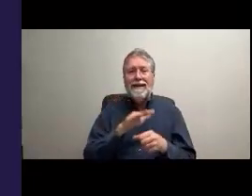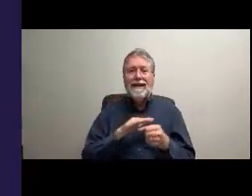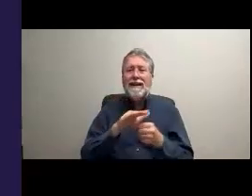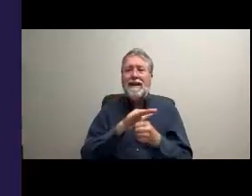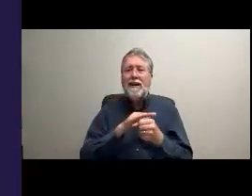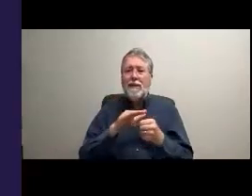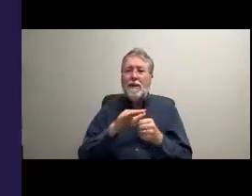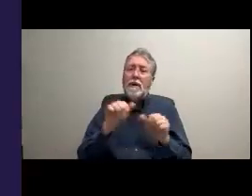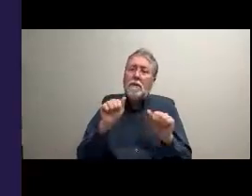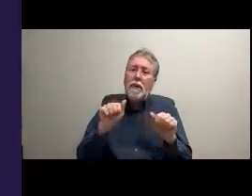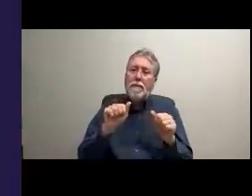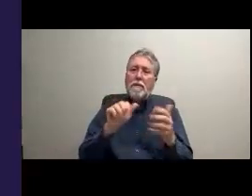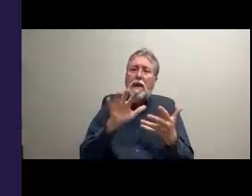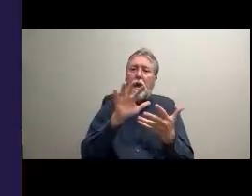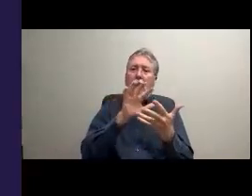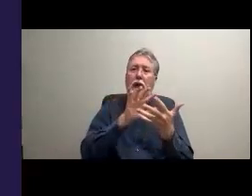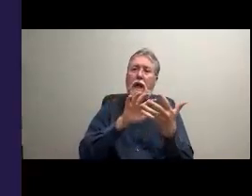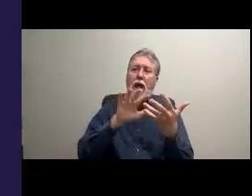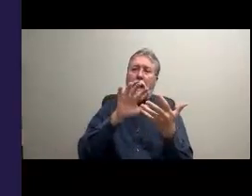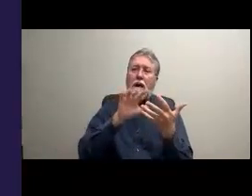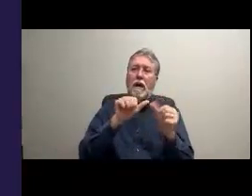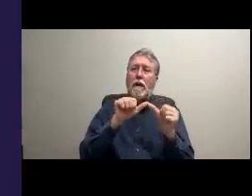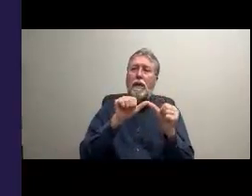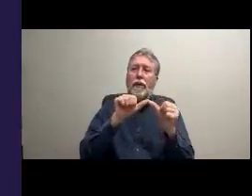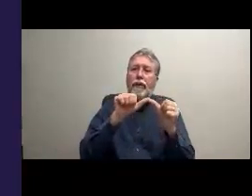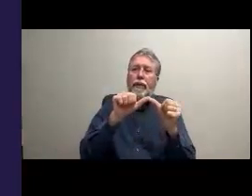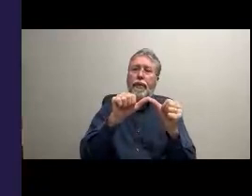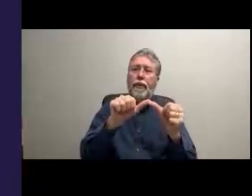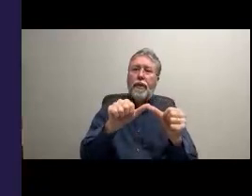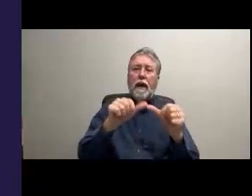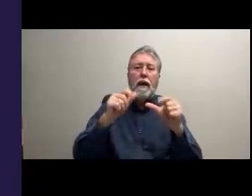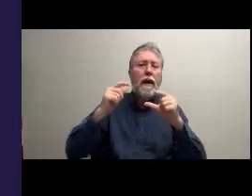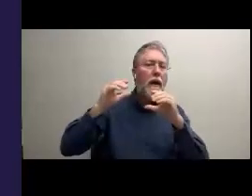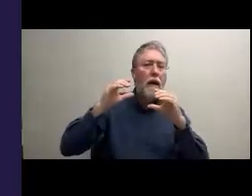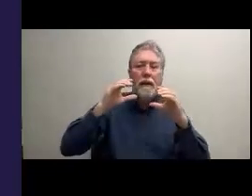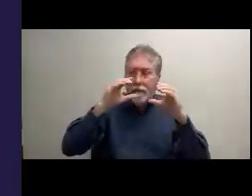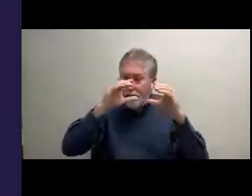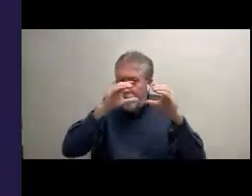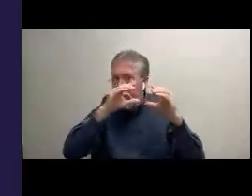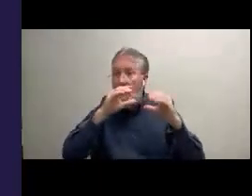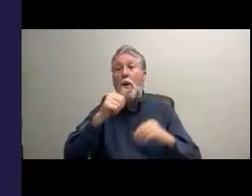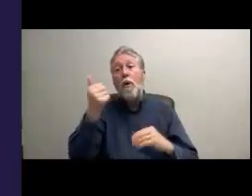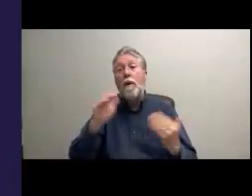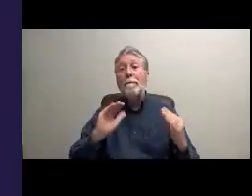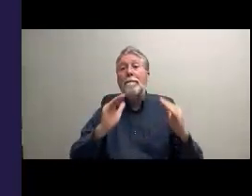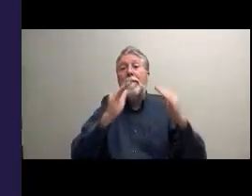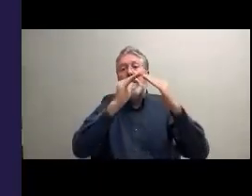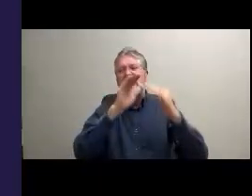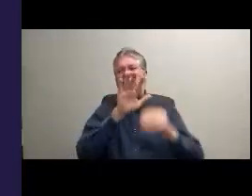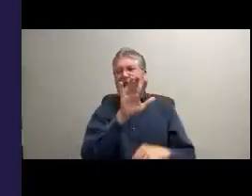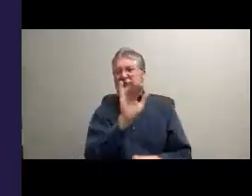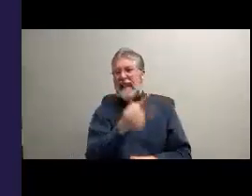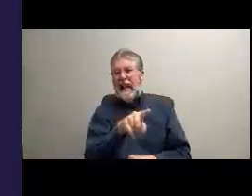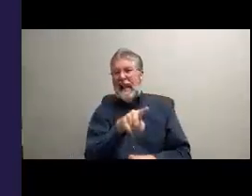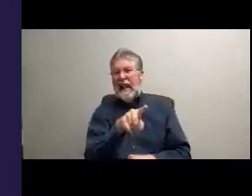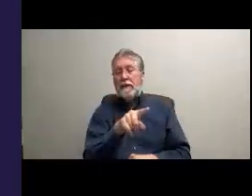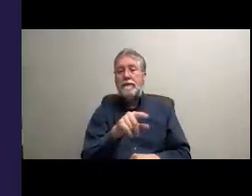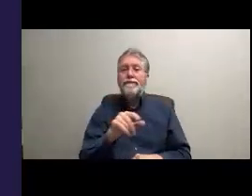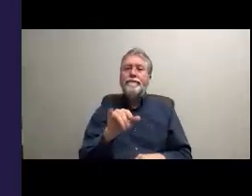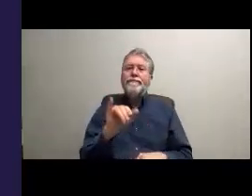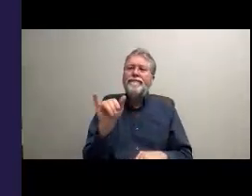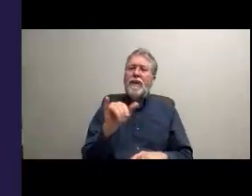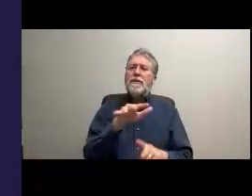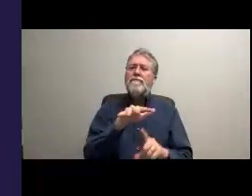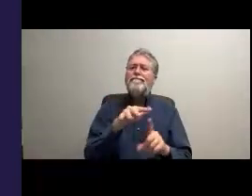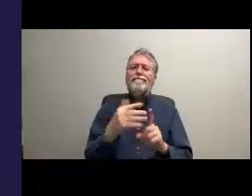estén nubladas durante un largo periodo. Son zonas montañosas. La otra cosa que diré es que el contexto lo es todo. Se trata